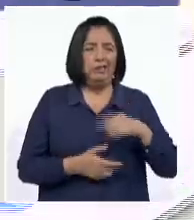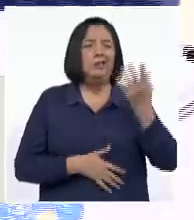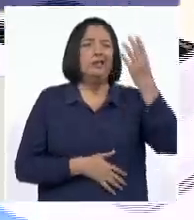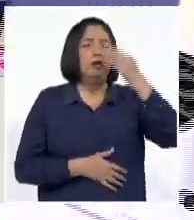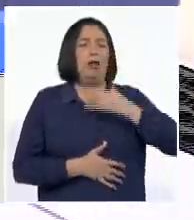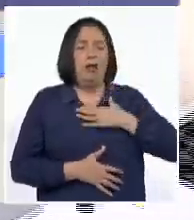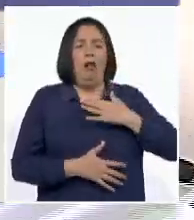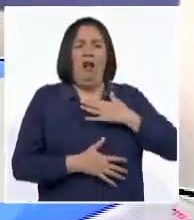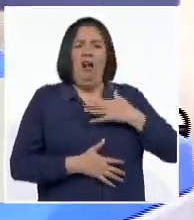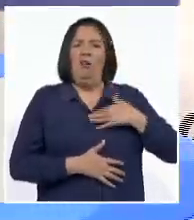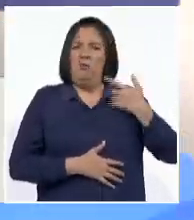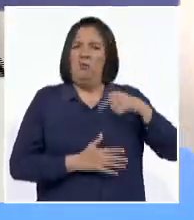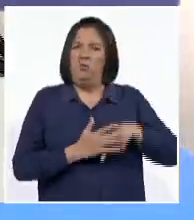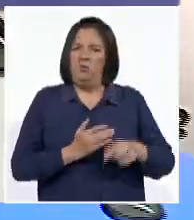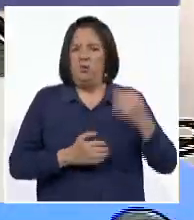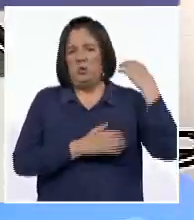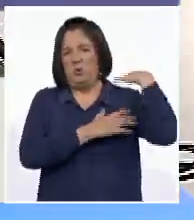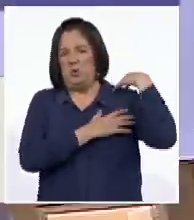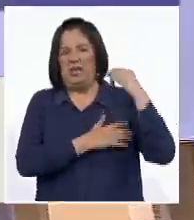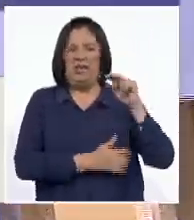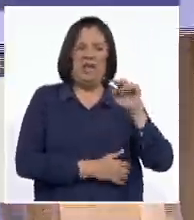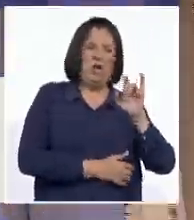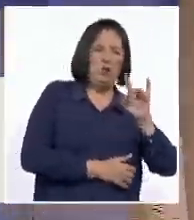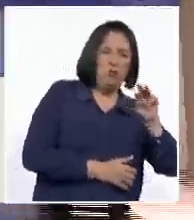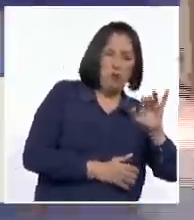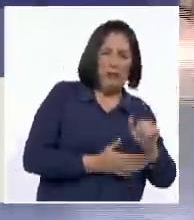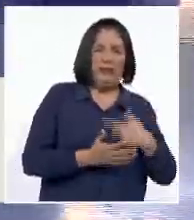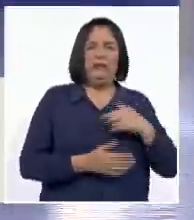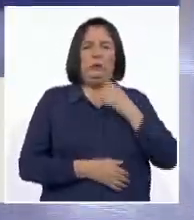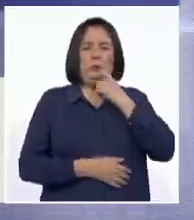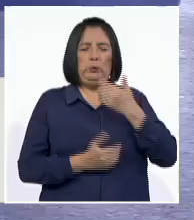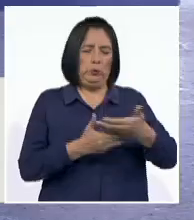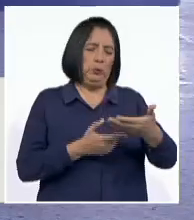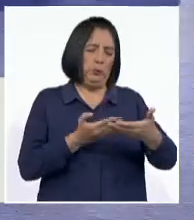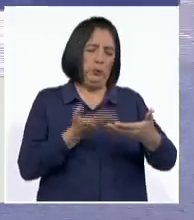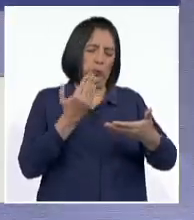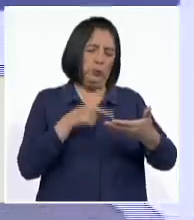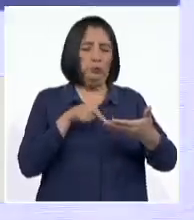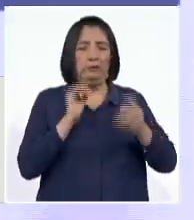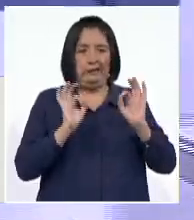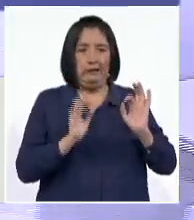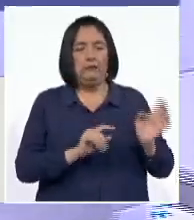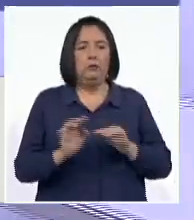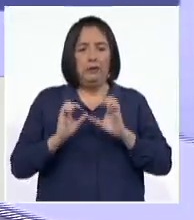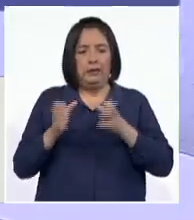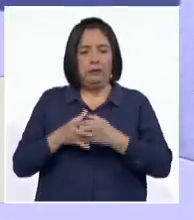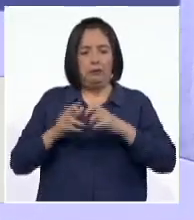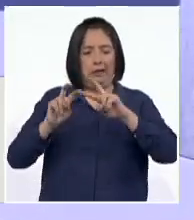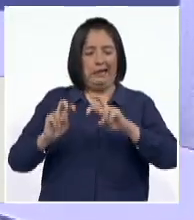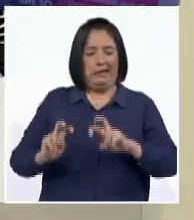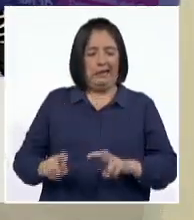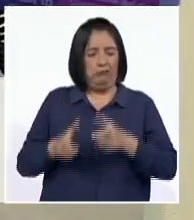infección respiratoria aguda, neumonía atípica, y se encuentra grave por sus antecedentes de salud. Un equipo especializado lo evalúa de